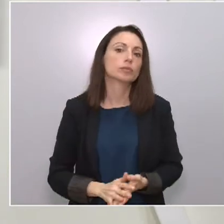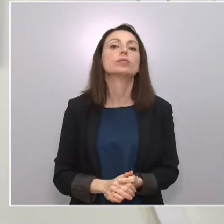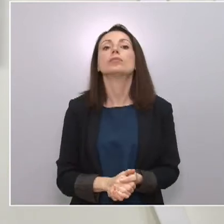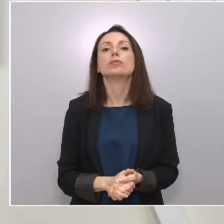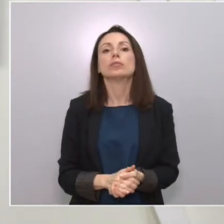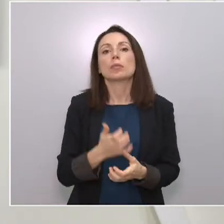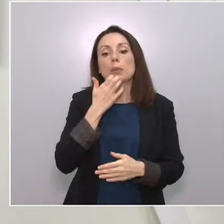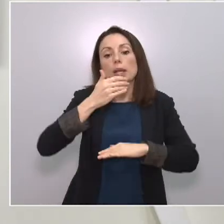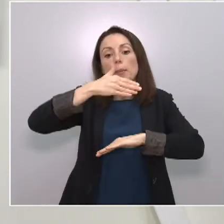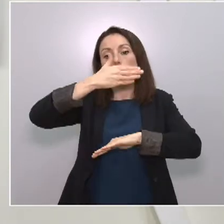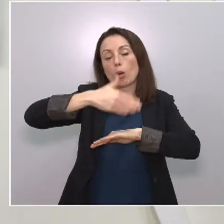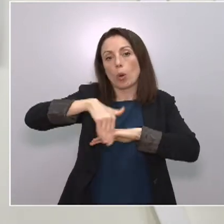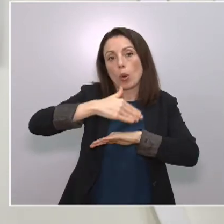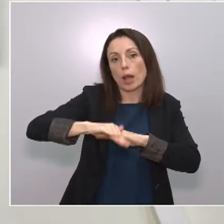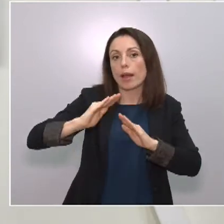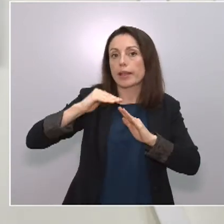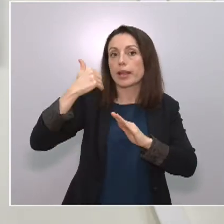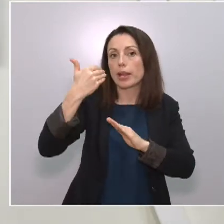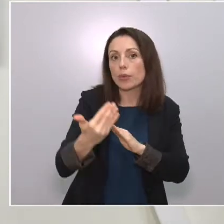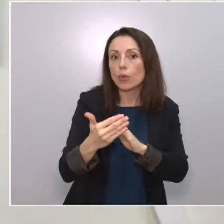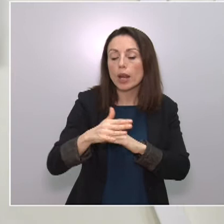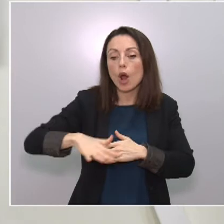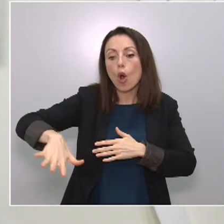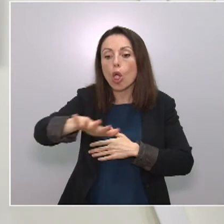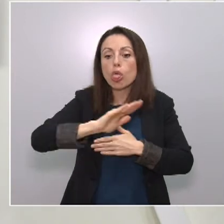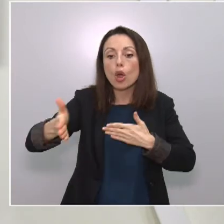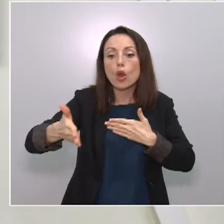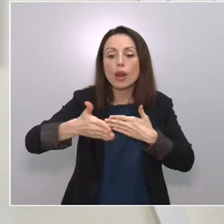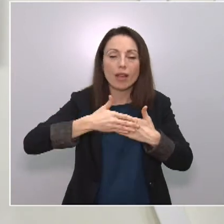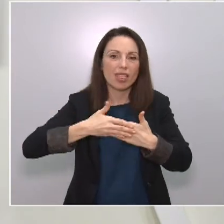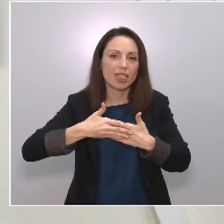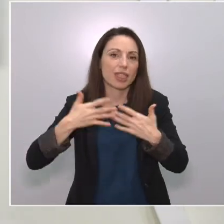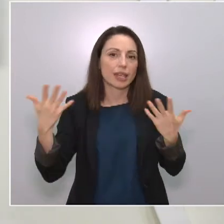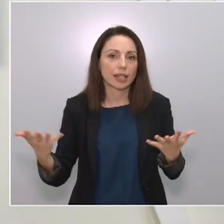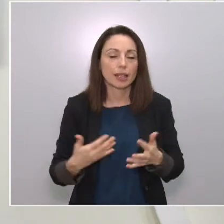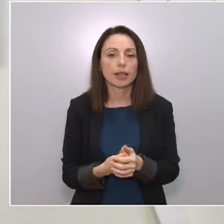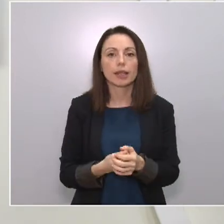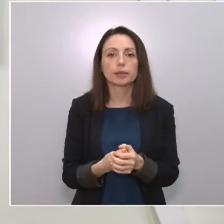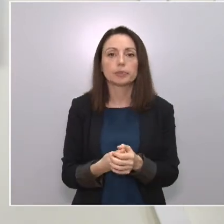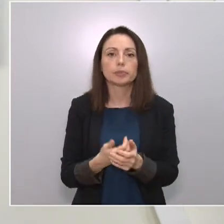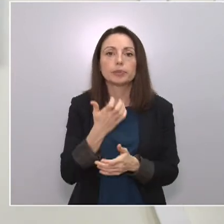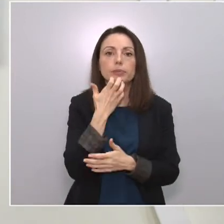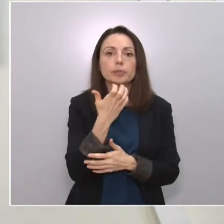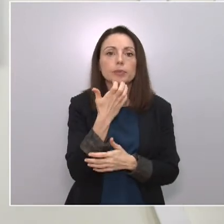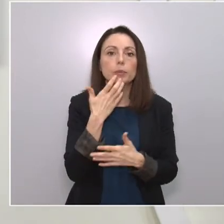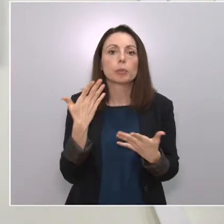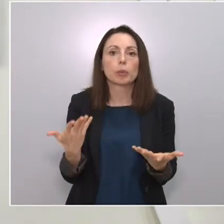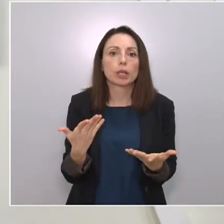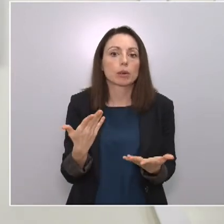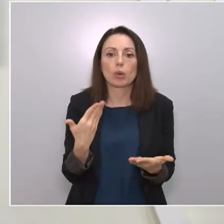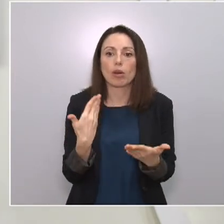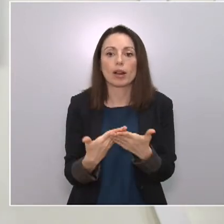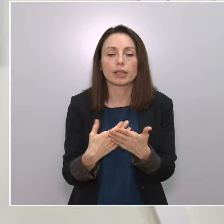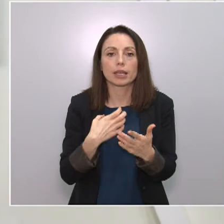mascarillas cuando se esté en la vía pública, por supuesto, y cuando se esté en entornos cerrados, por la simple razón de que no se puede